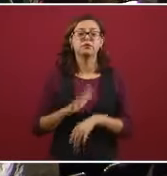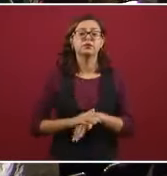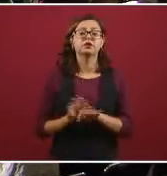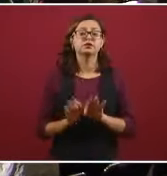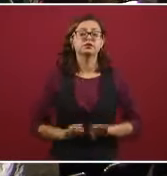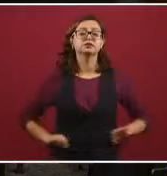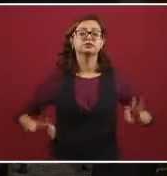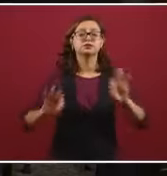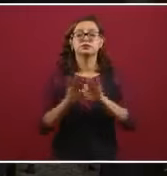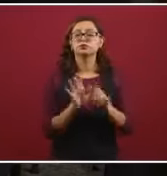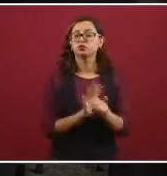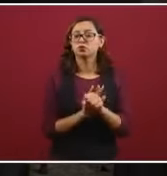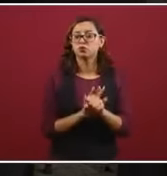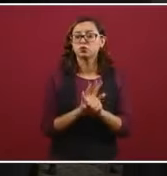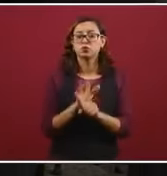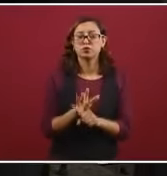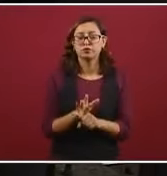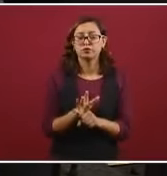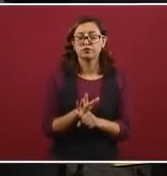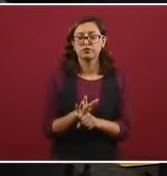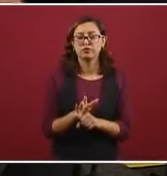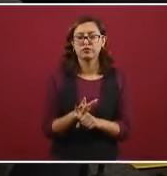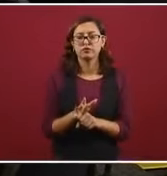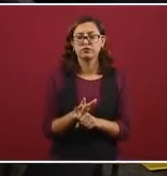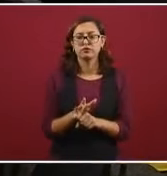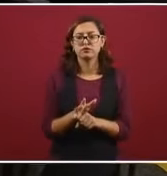que ya no hay